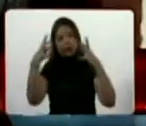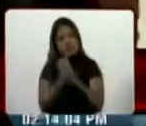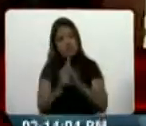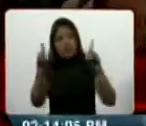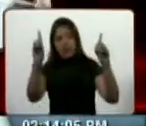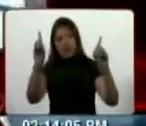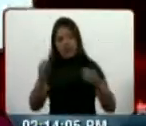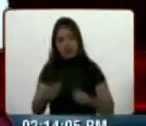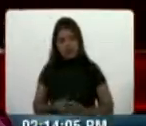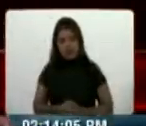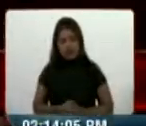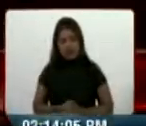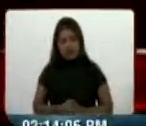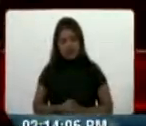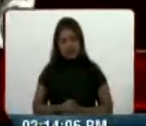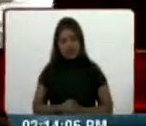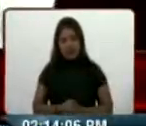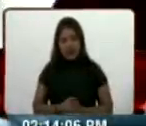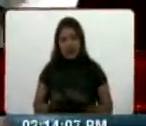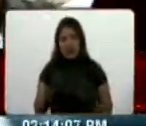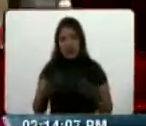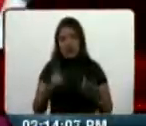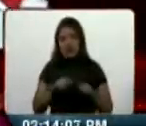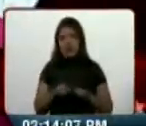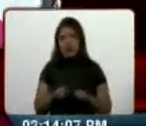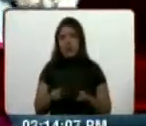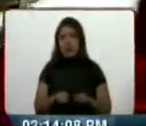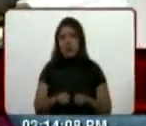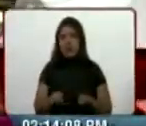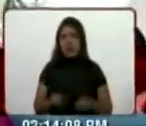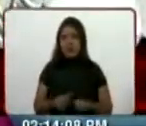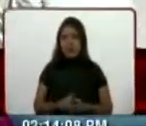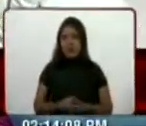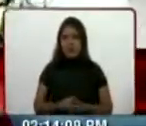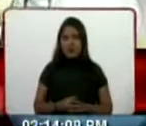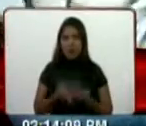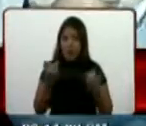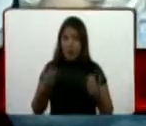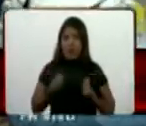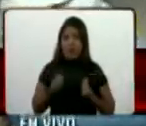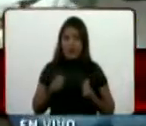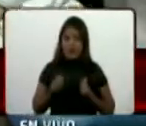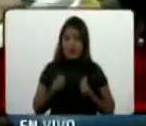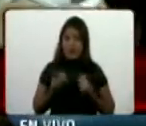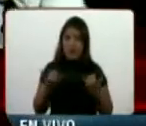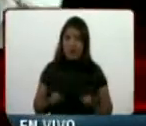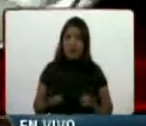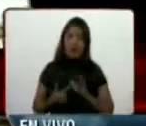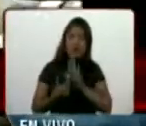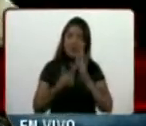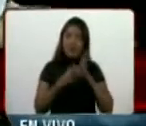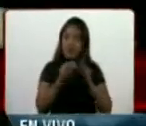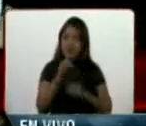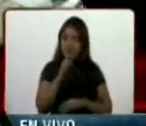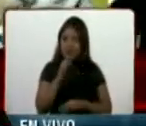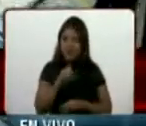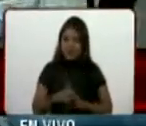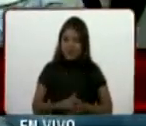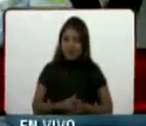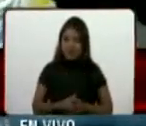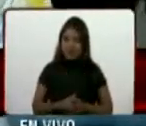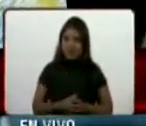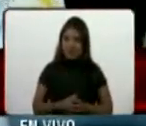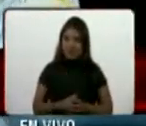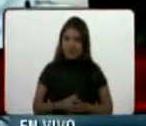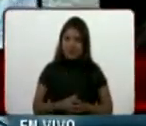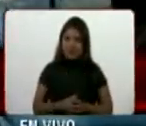somos. Esto es casi que un reality show, porque vamos aquí en vivo y directo. Estamos llevándolo